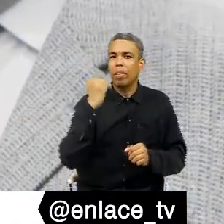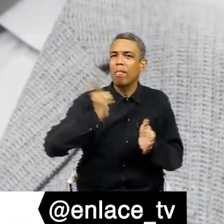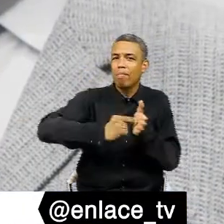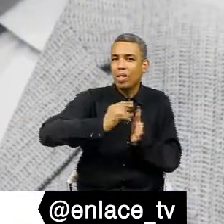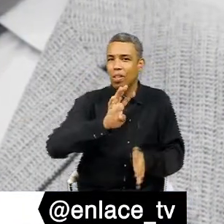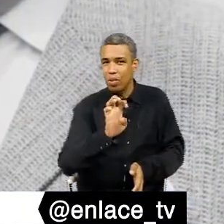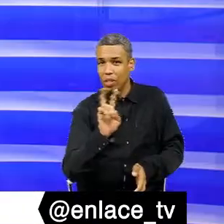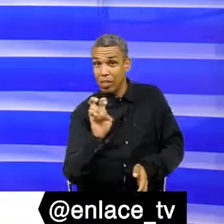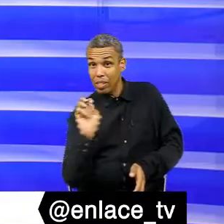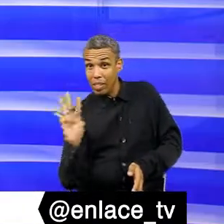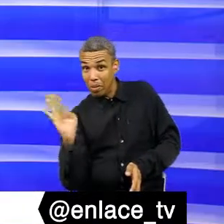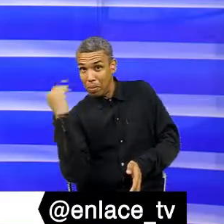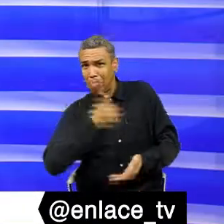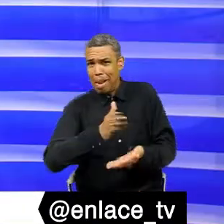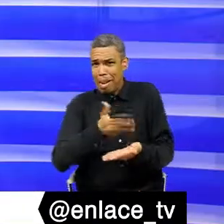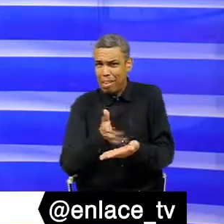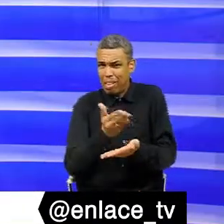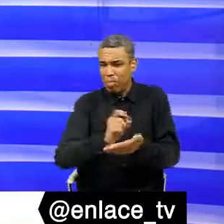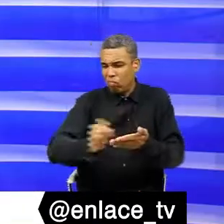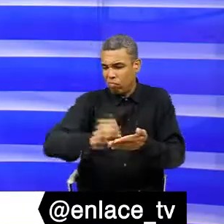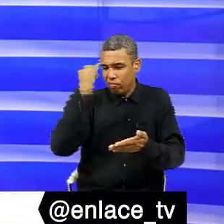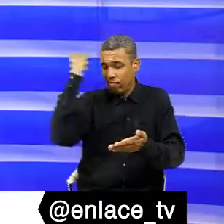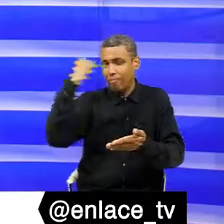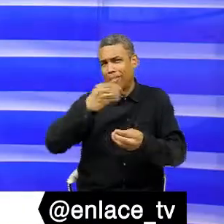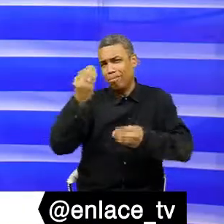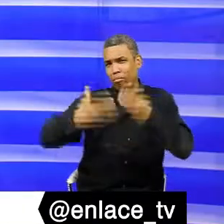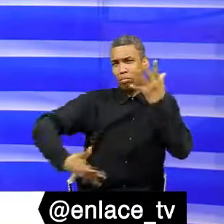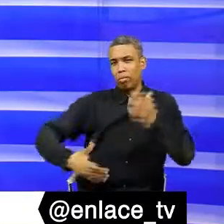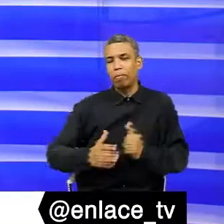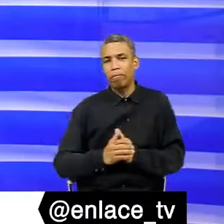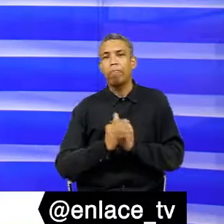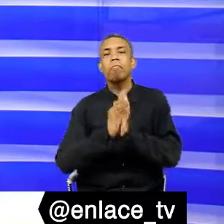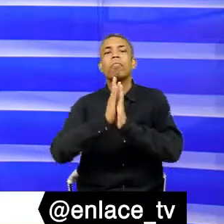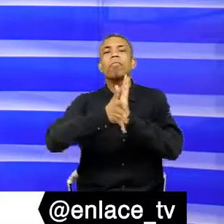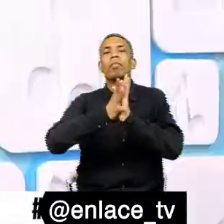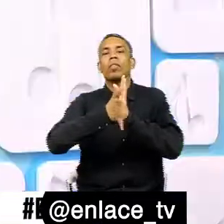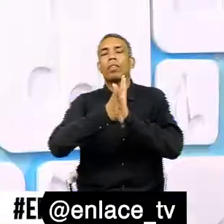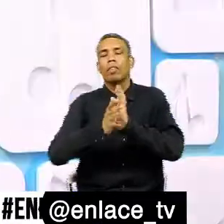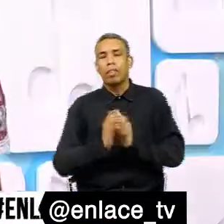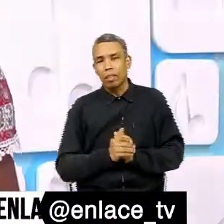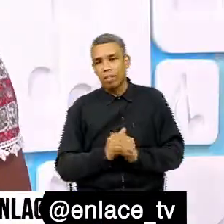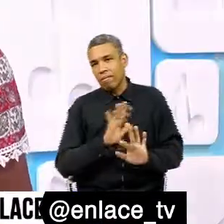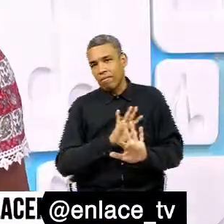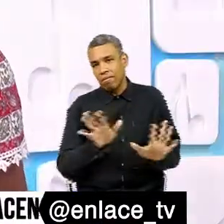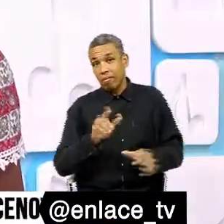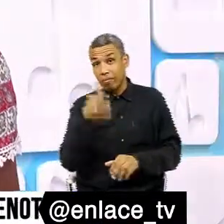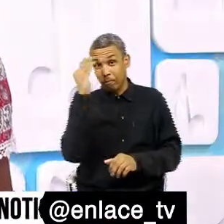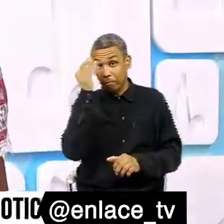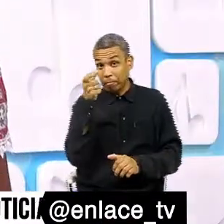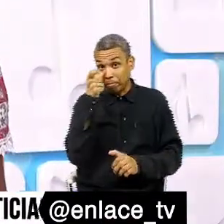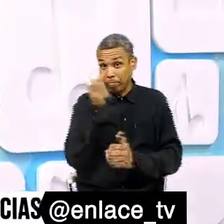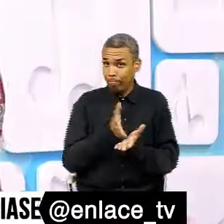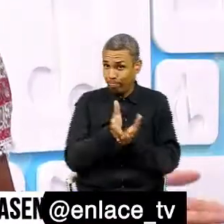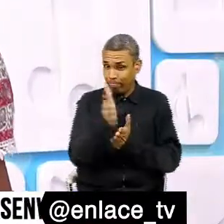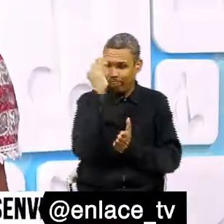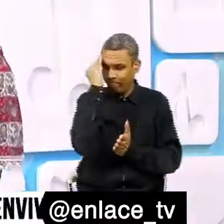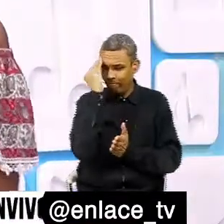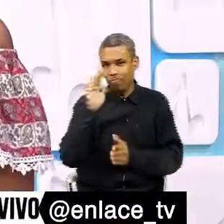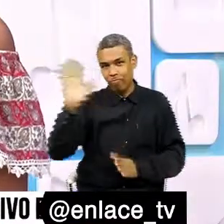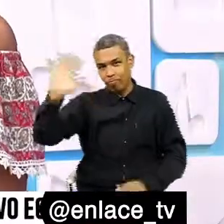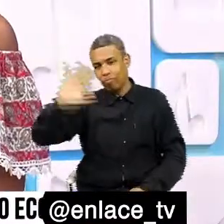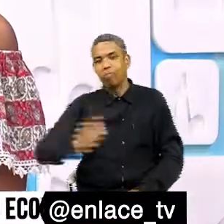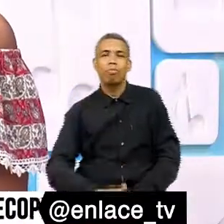1974. Y hasta aquí la buena información de cultura y entretenimiento, pero recuerden, barranqueños, que ustedes quedan en la mira. Yo me despido